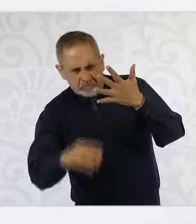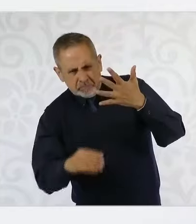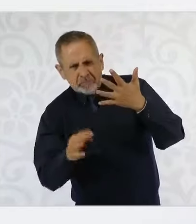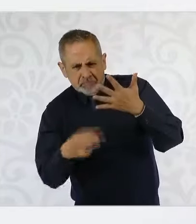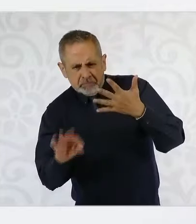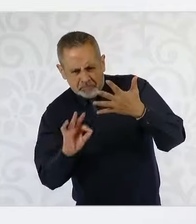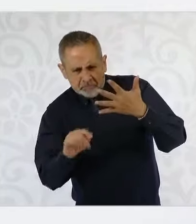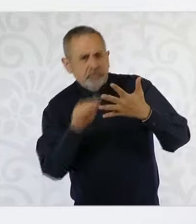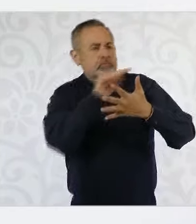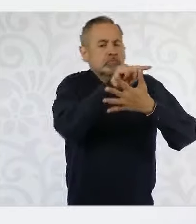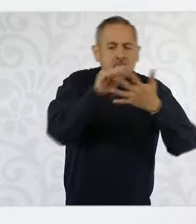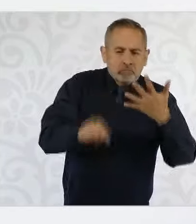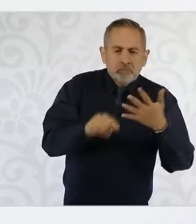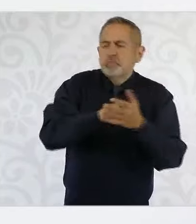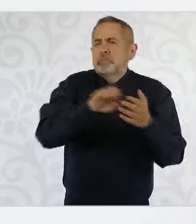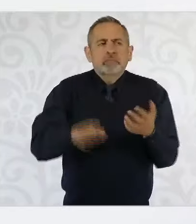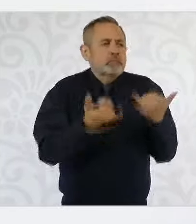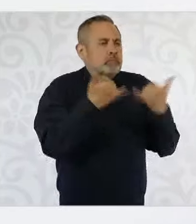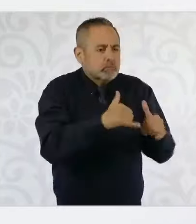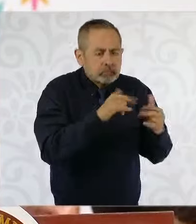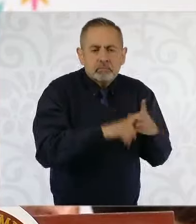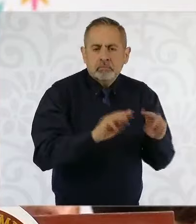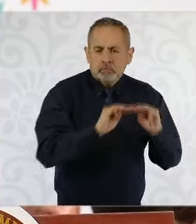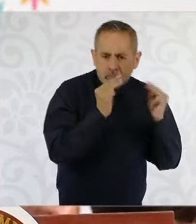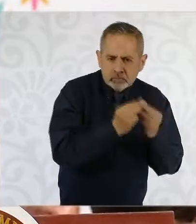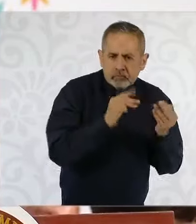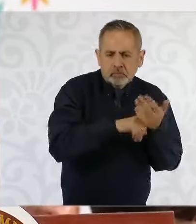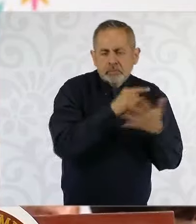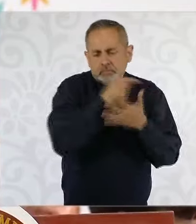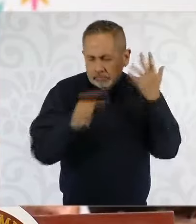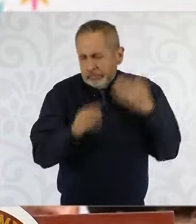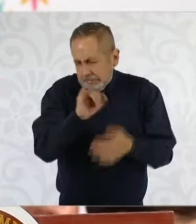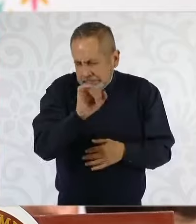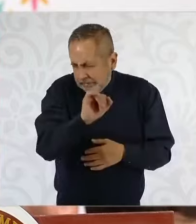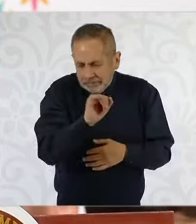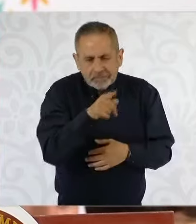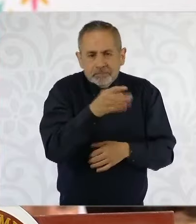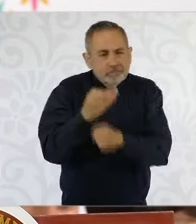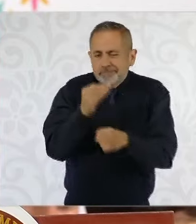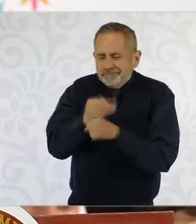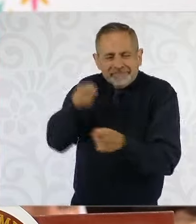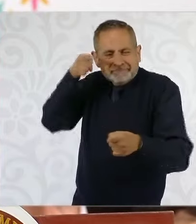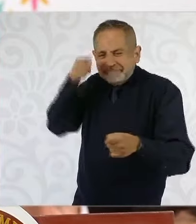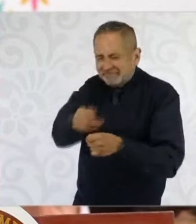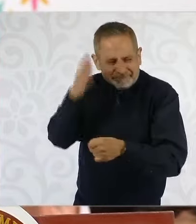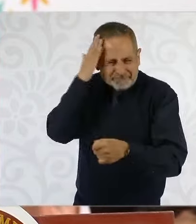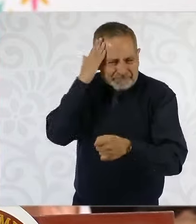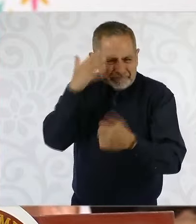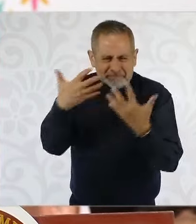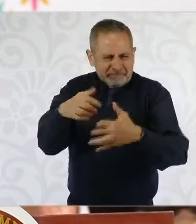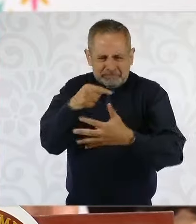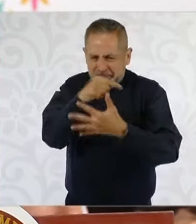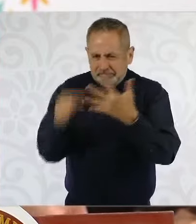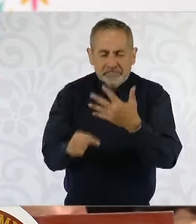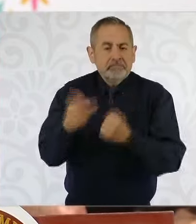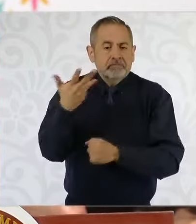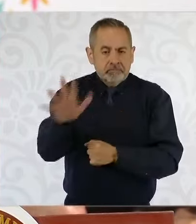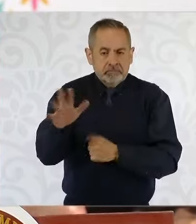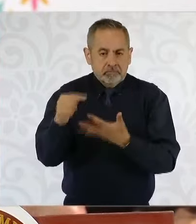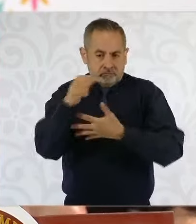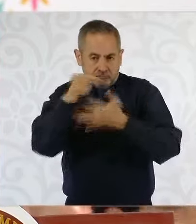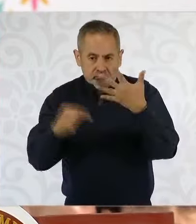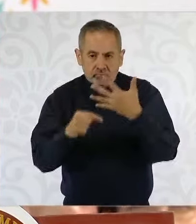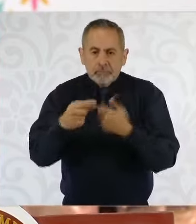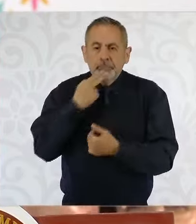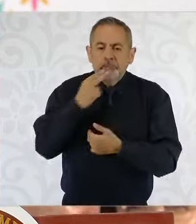hemos estado trabajando, el sector juguetero, el sector mueblero, en fin. Y luego en infraestructura estratégica está la que da